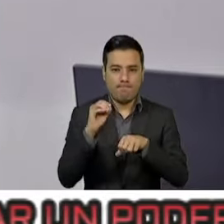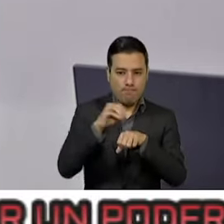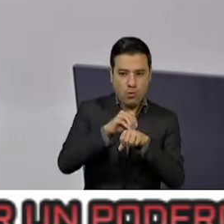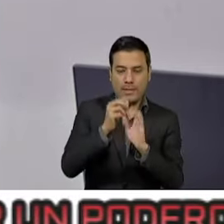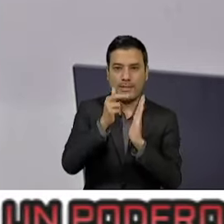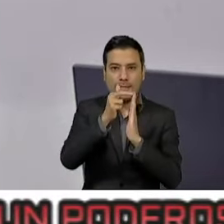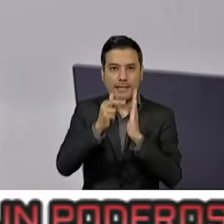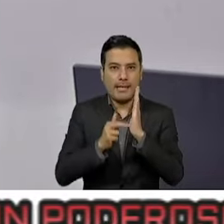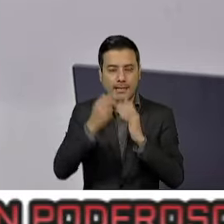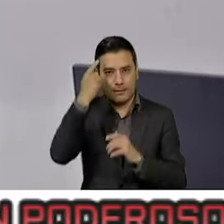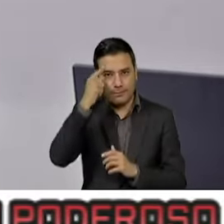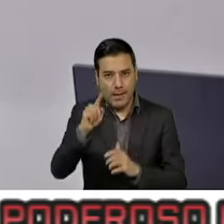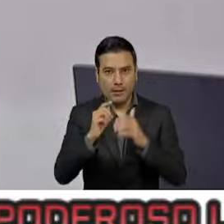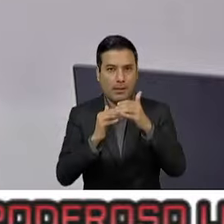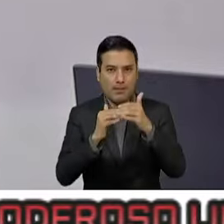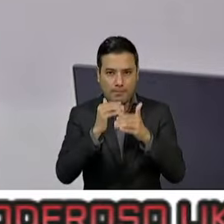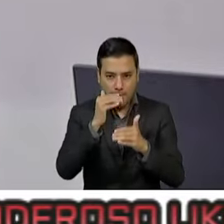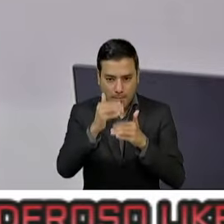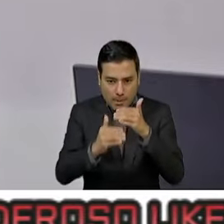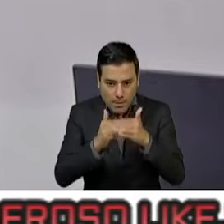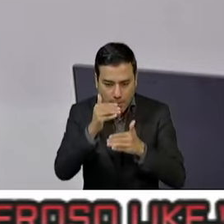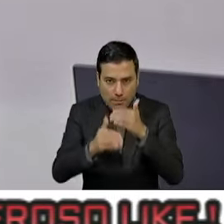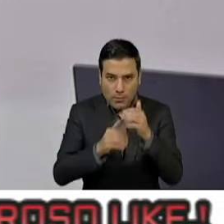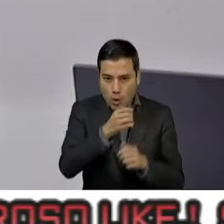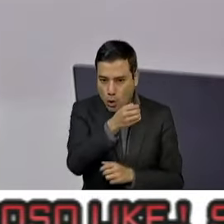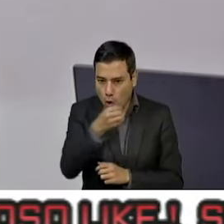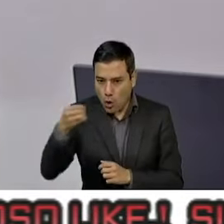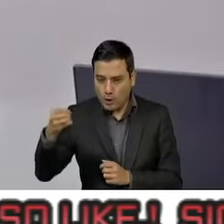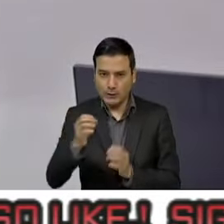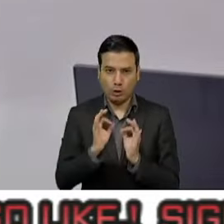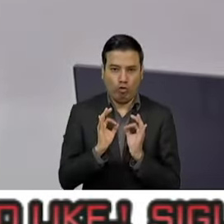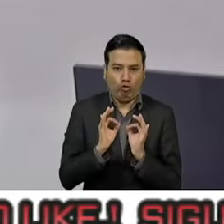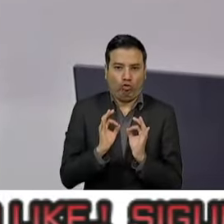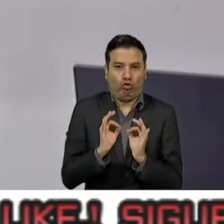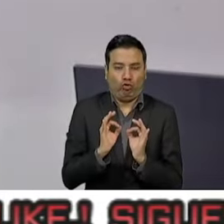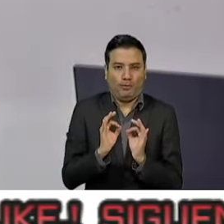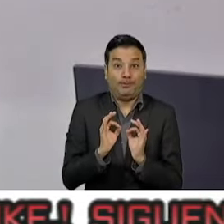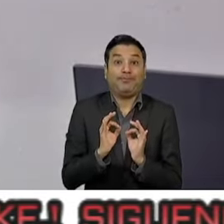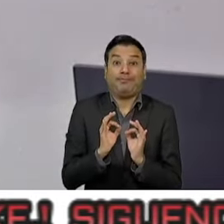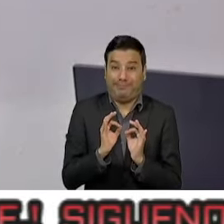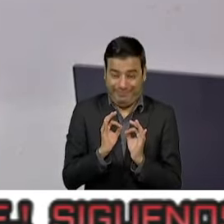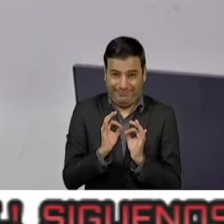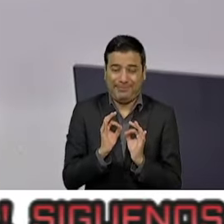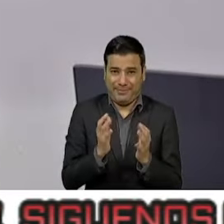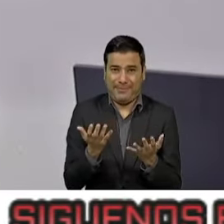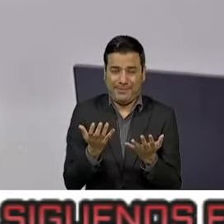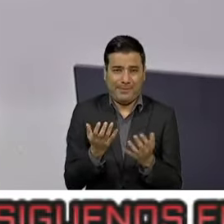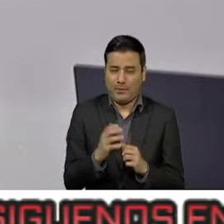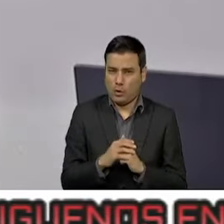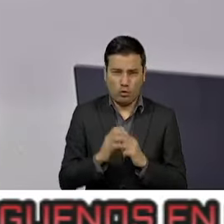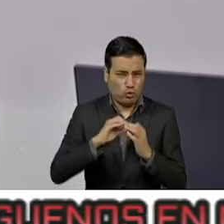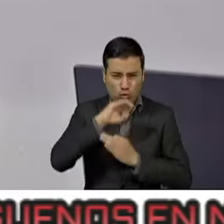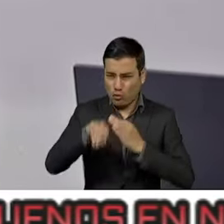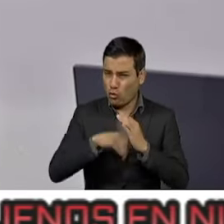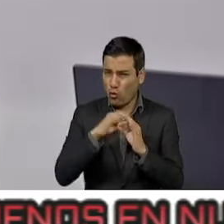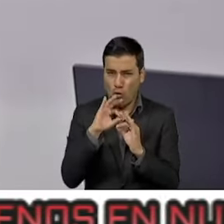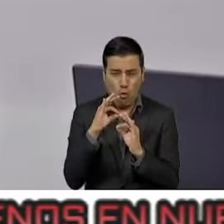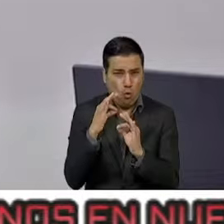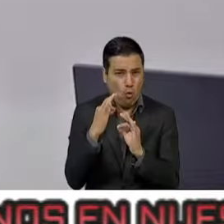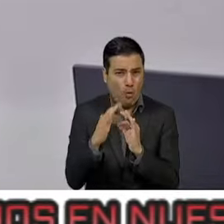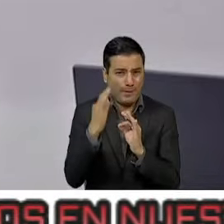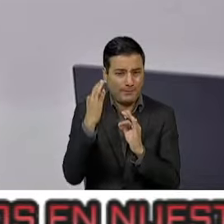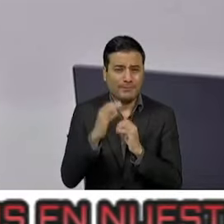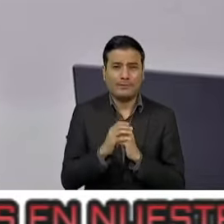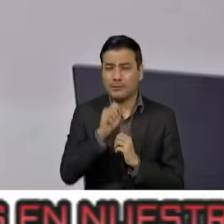el correcto desarrollo del mismo, superando así los estándares previamente establecidos y con ello ampliando el universo de cuerpos